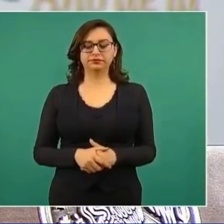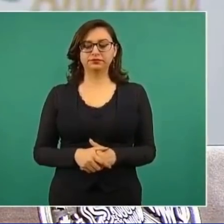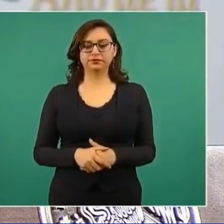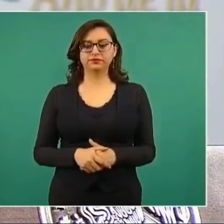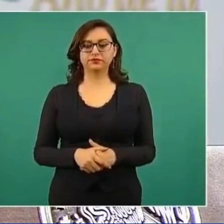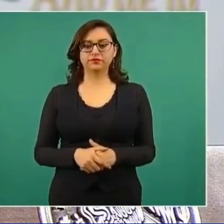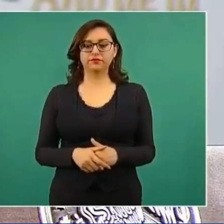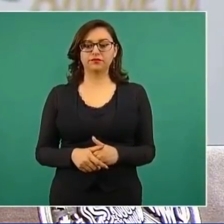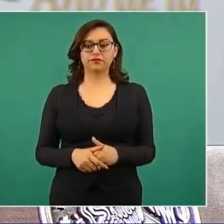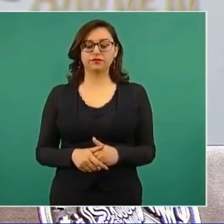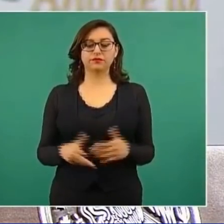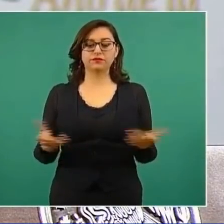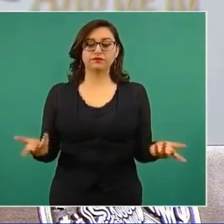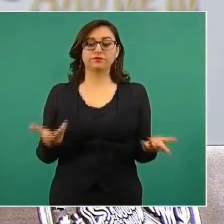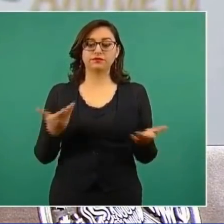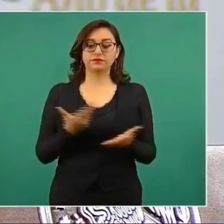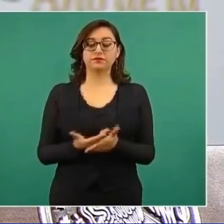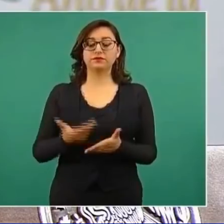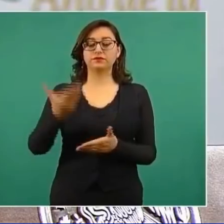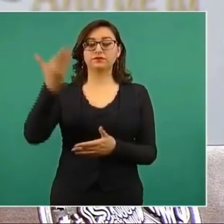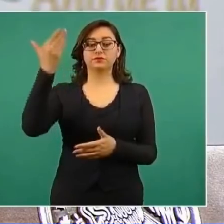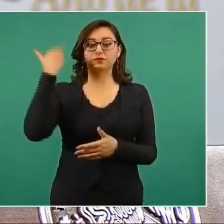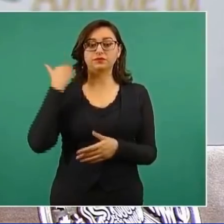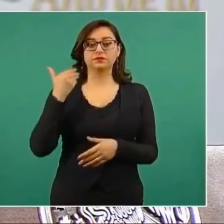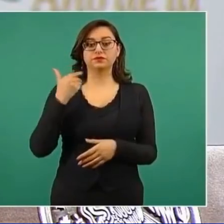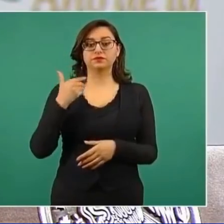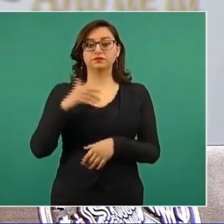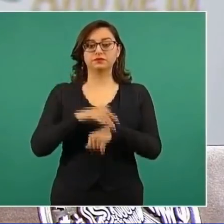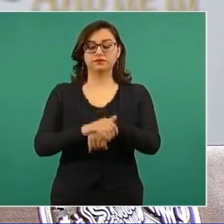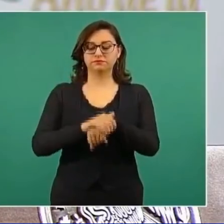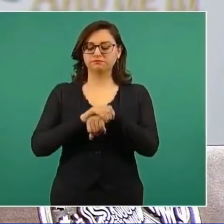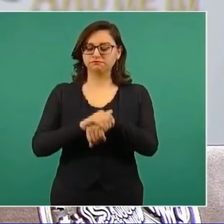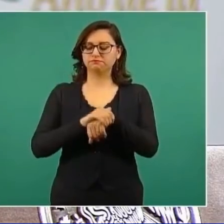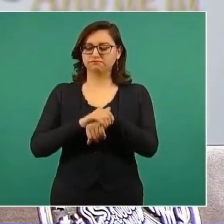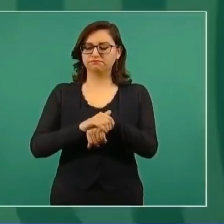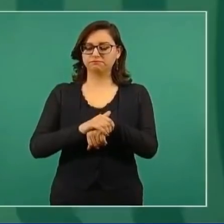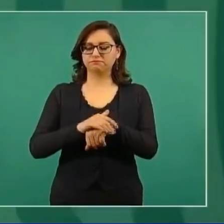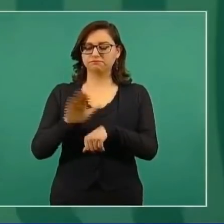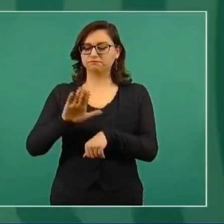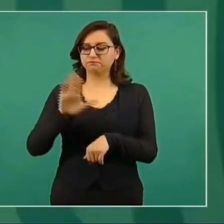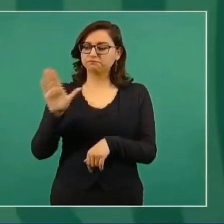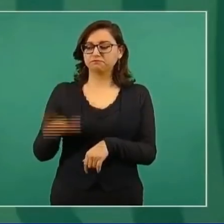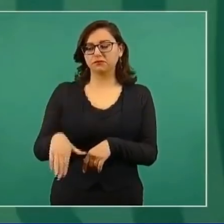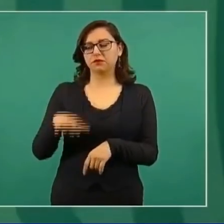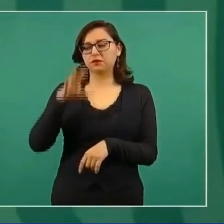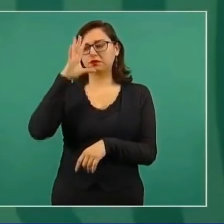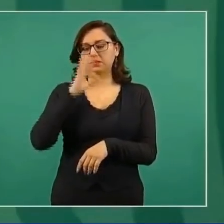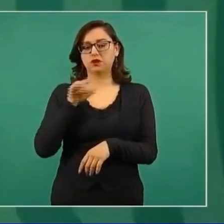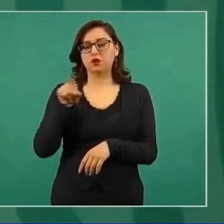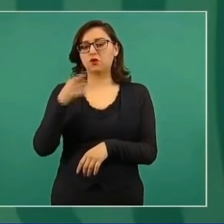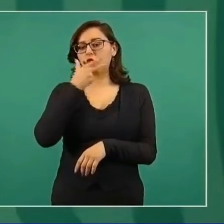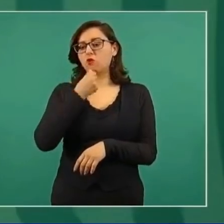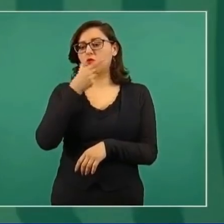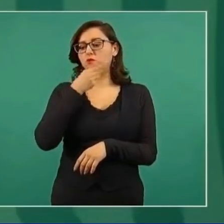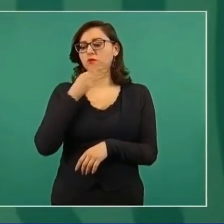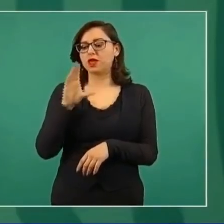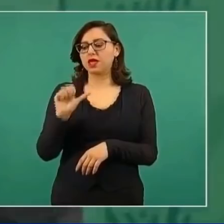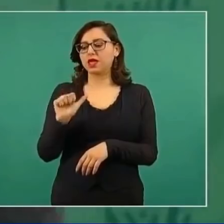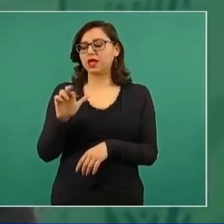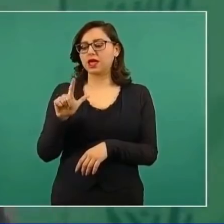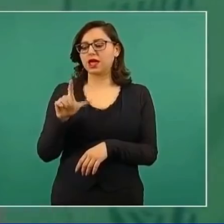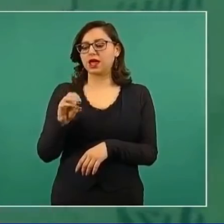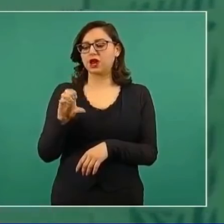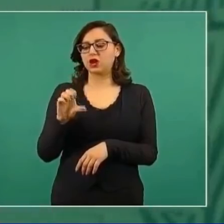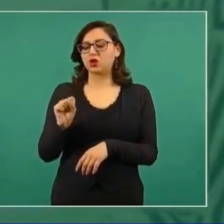Si tenía razón mi amigo finado, Carlos Monsiváis, que me decía,